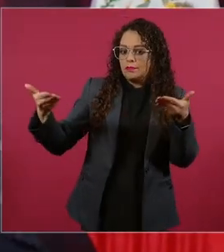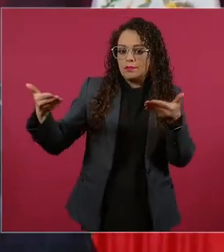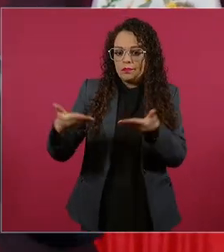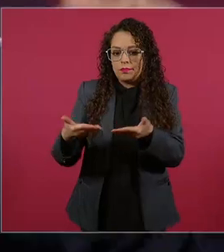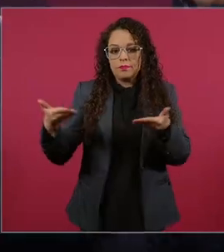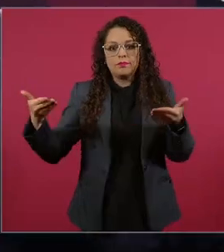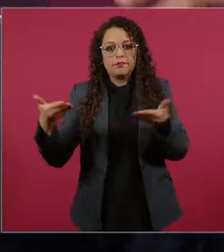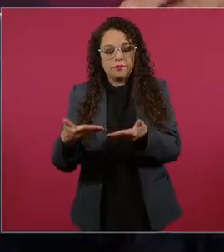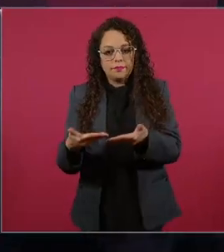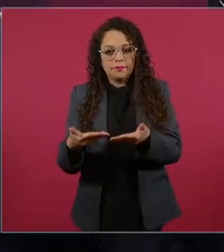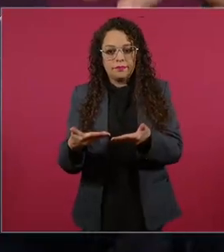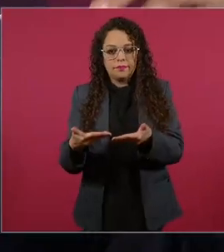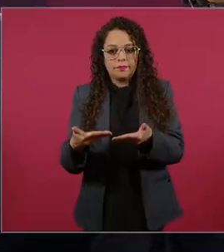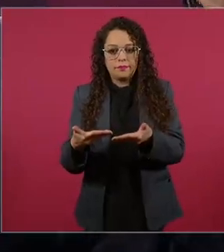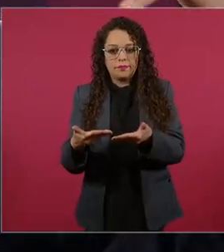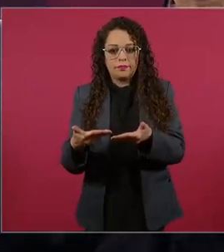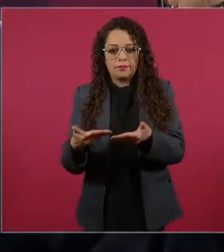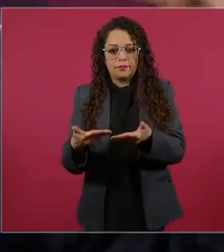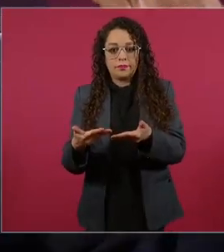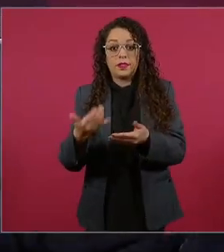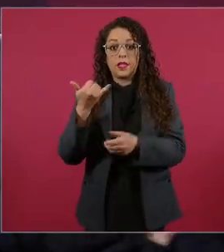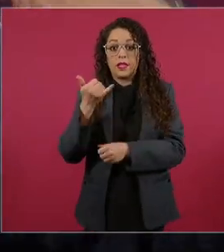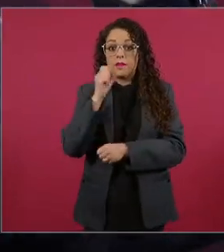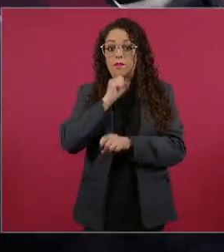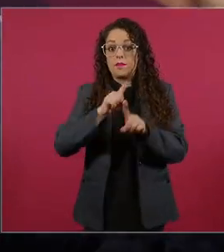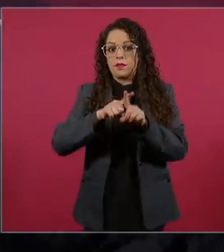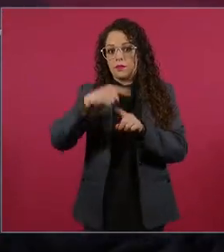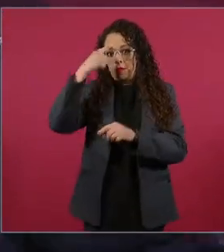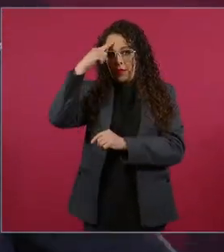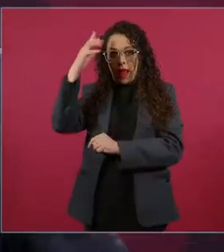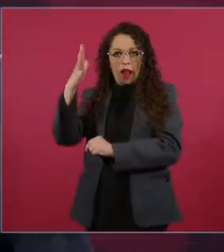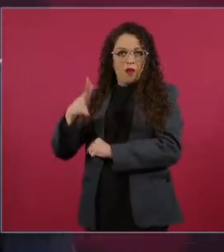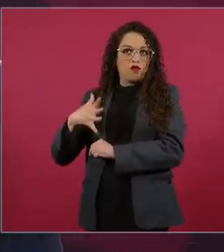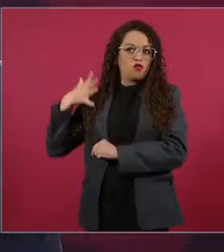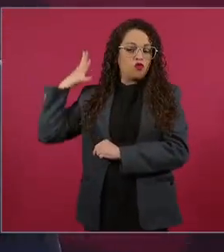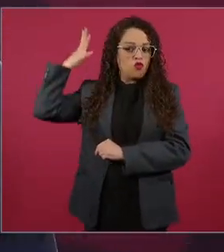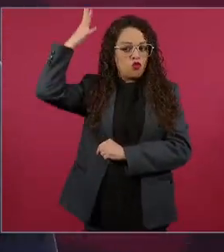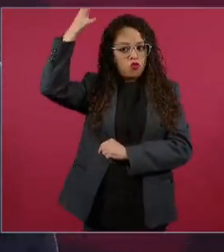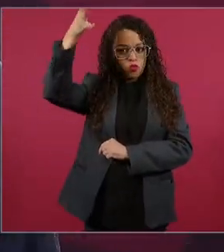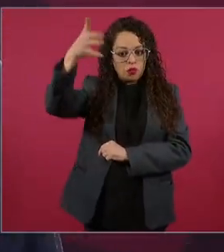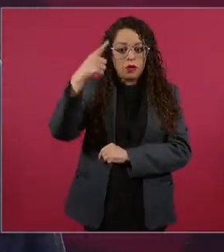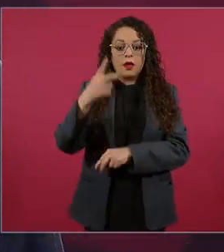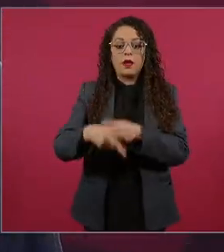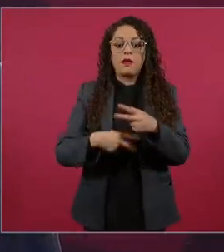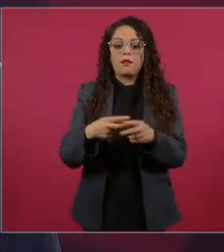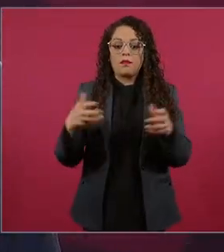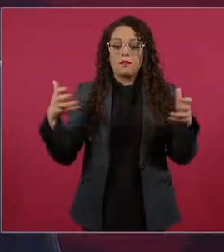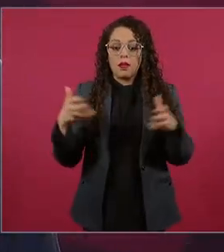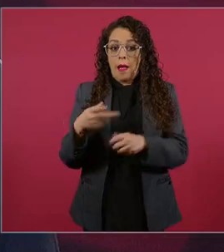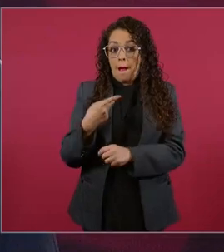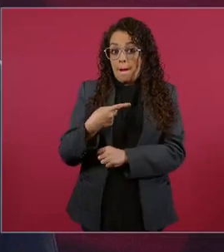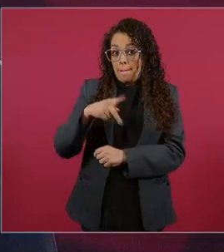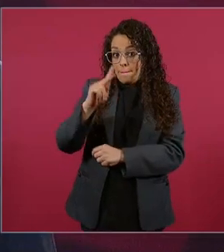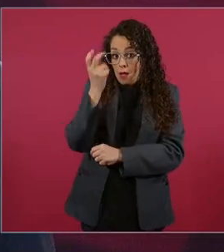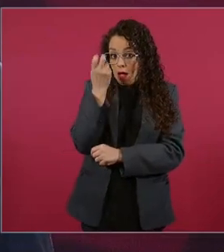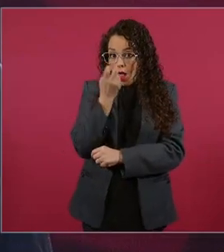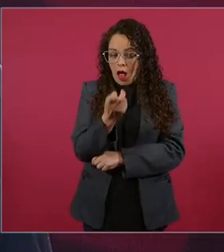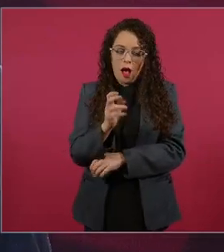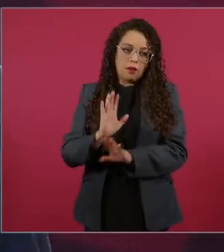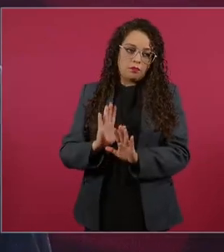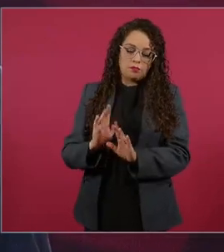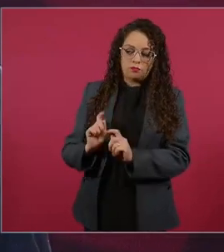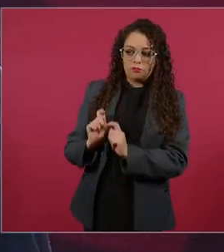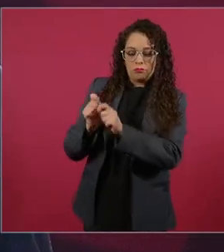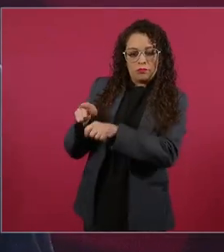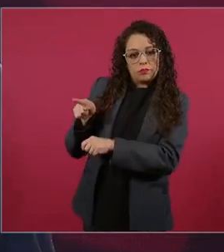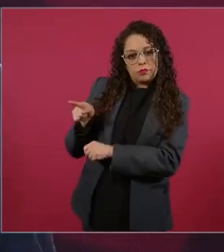y también el futuro, nada más que eso ya corresponde a la